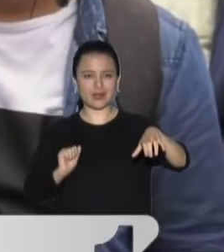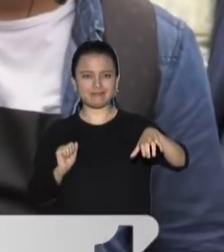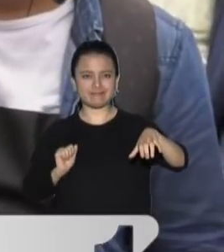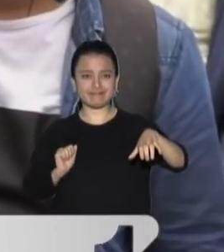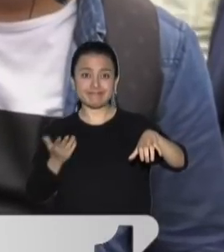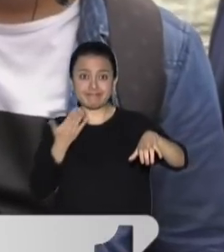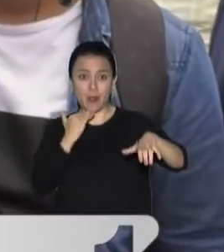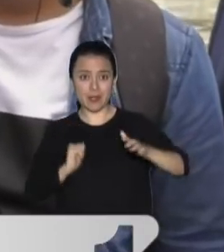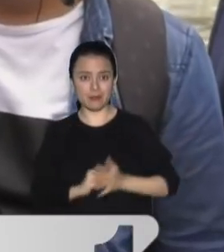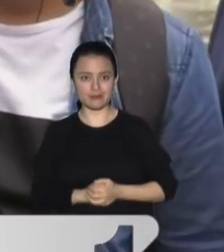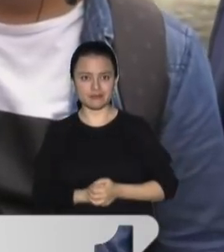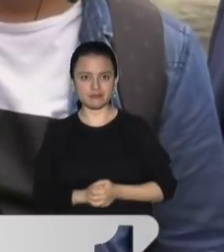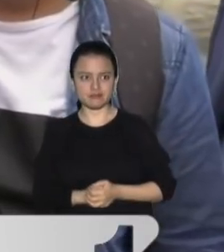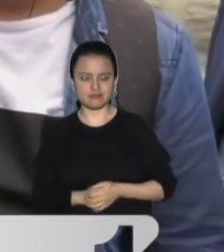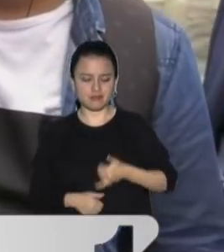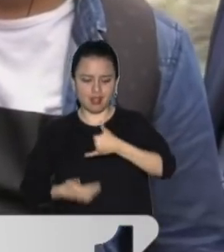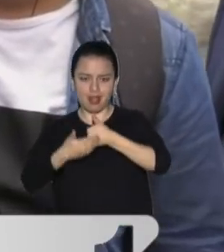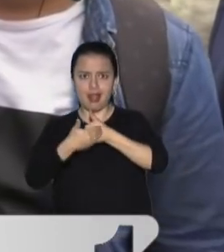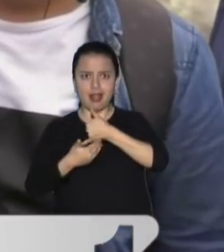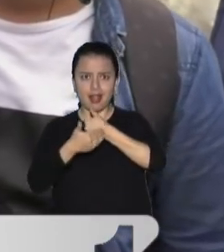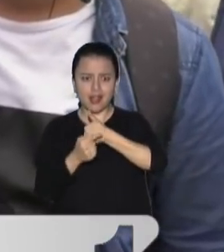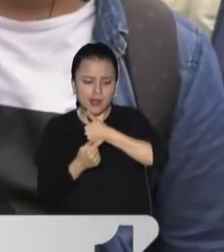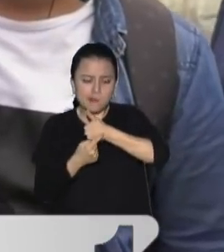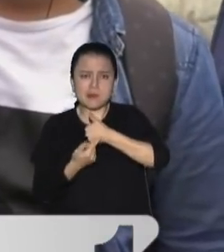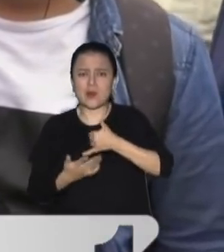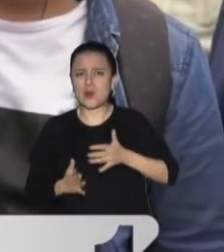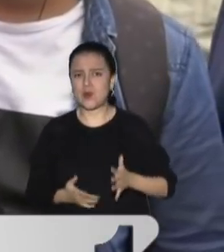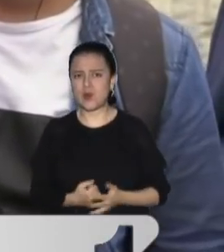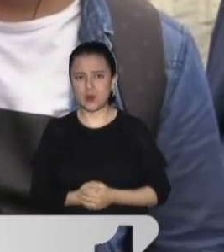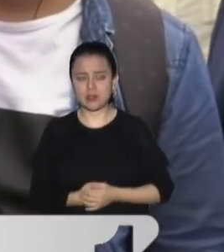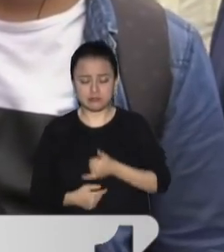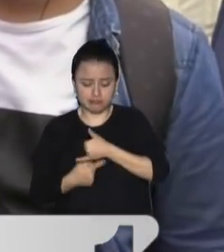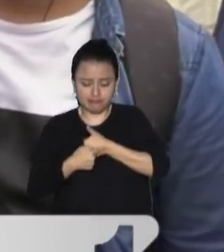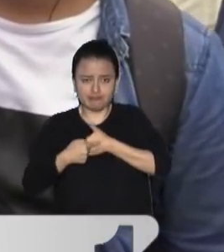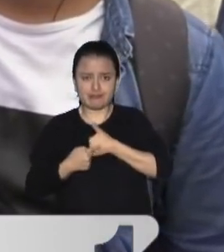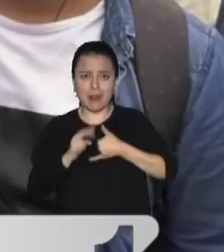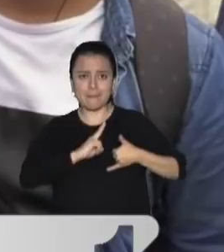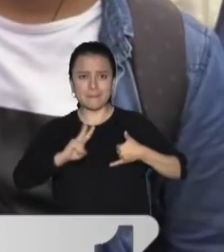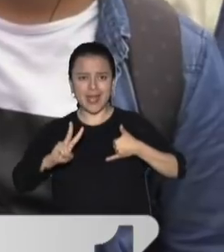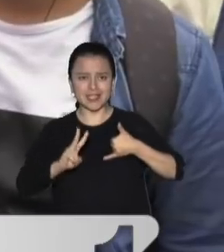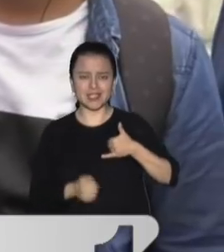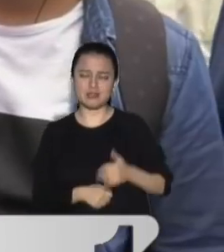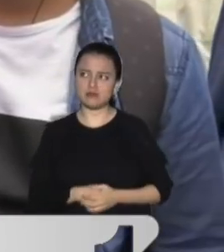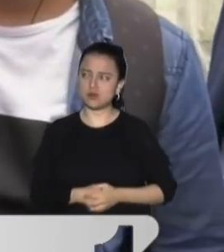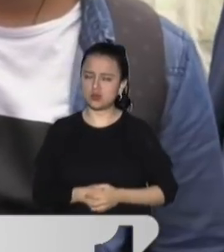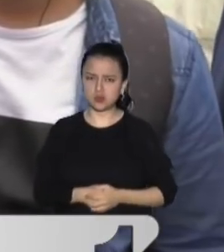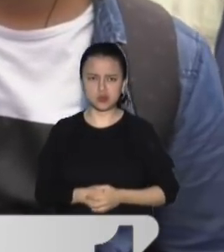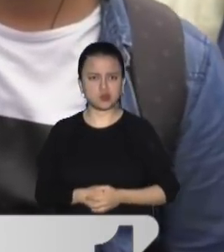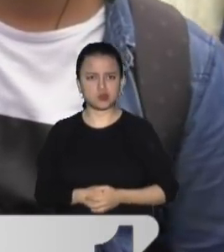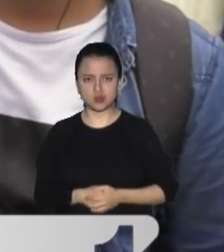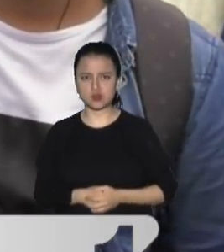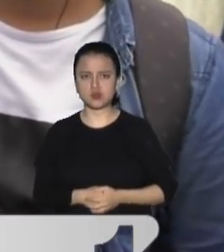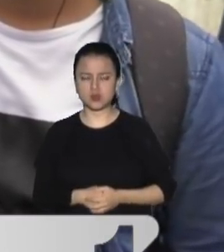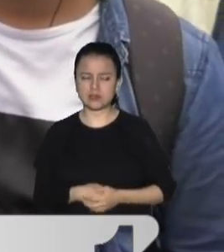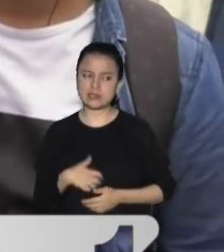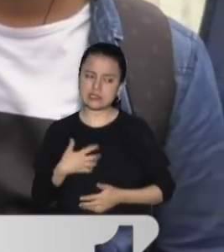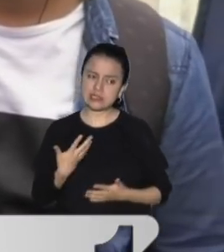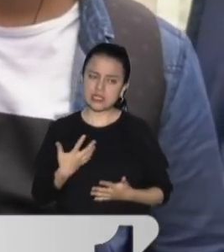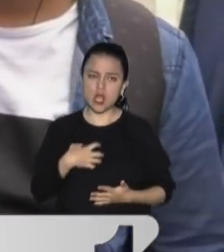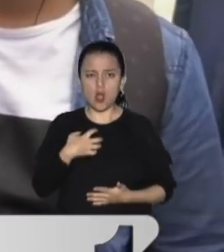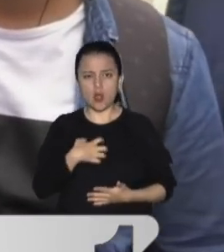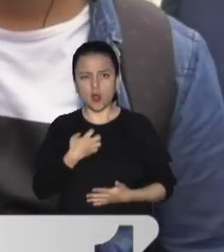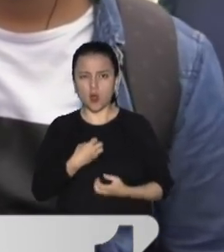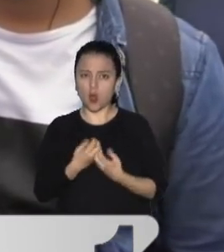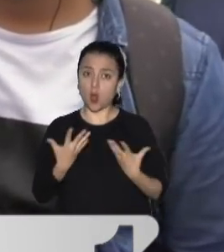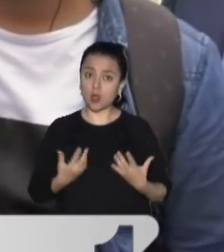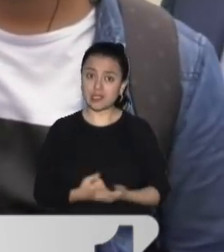social en Buenaventura y en buena parte del Valle que empata con el paro nacional en el sentido de que allí